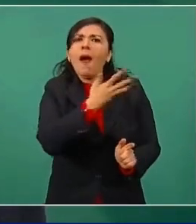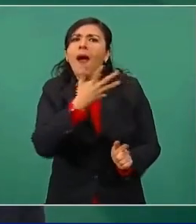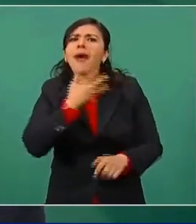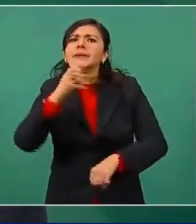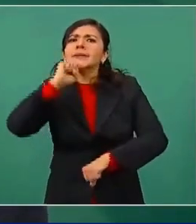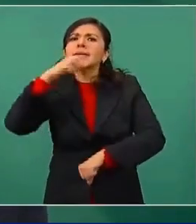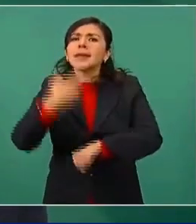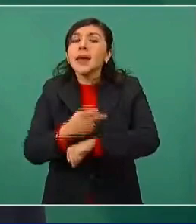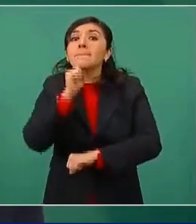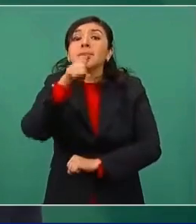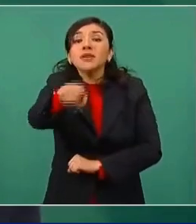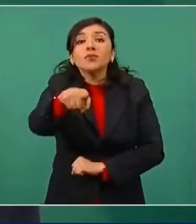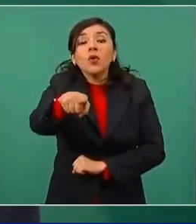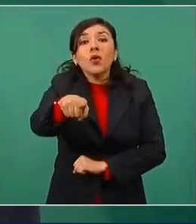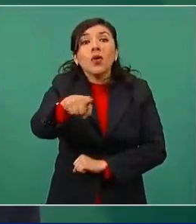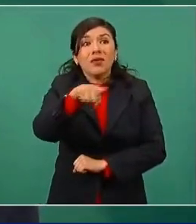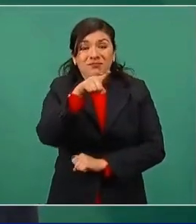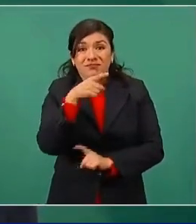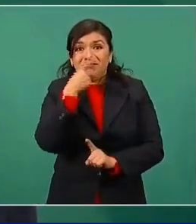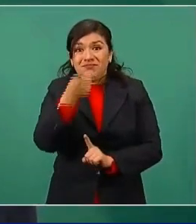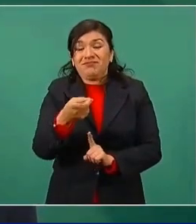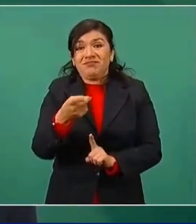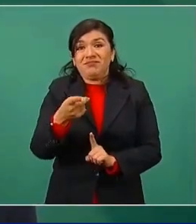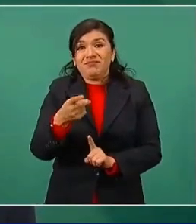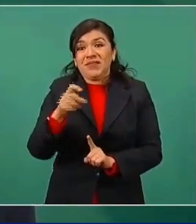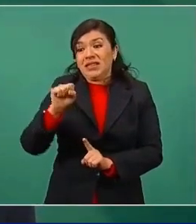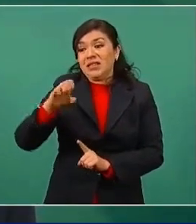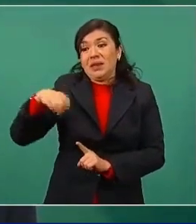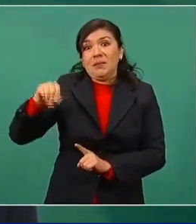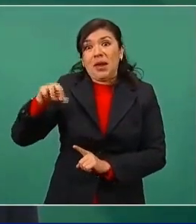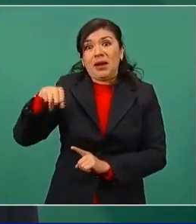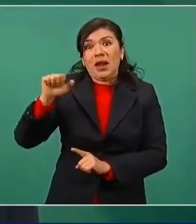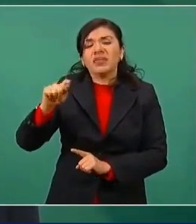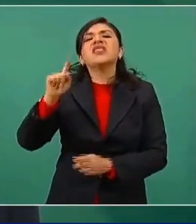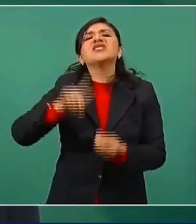Esta de medio ambiente no se la dieron a un partido en un tiempo.